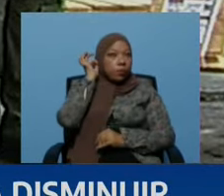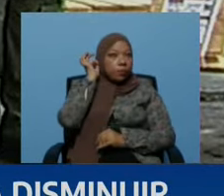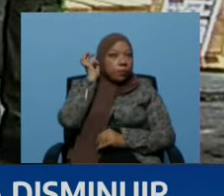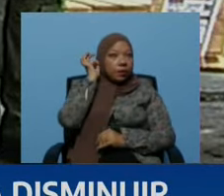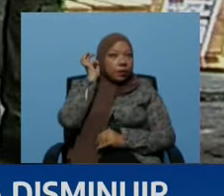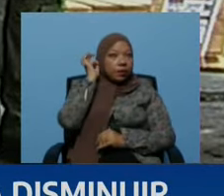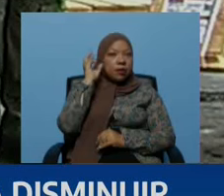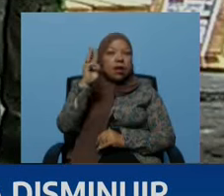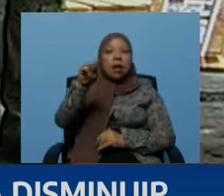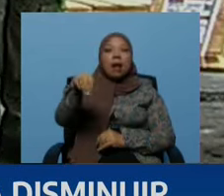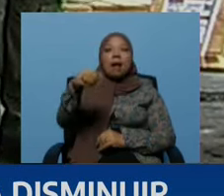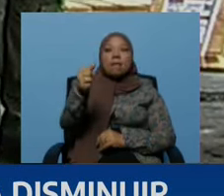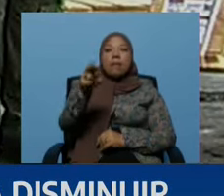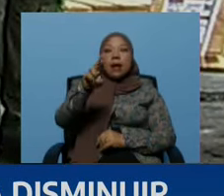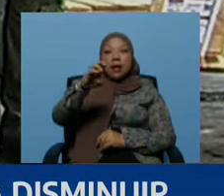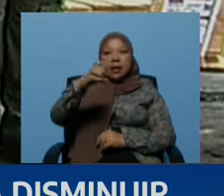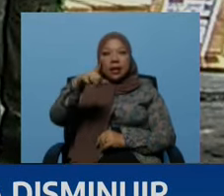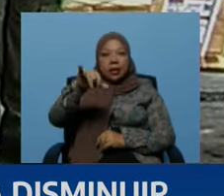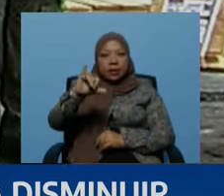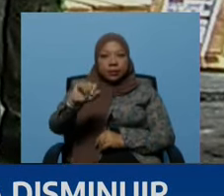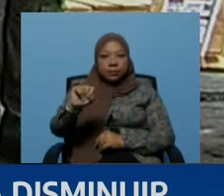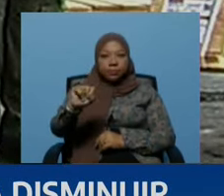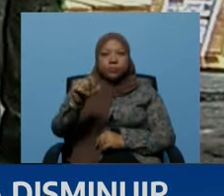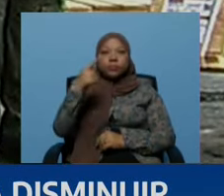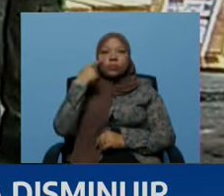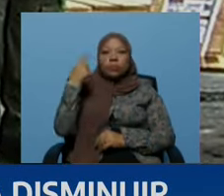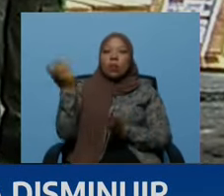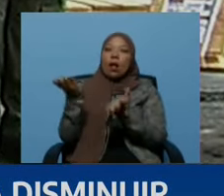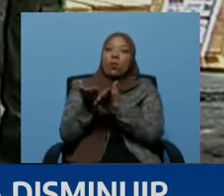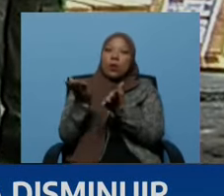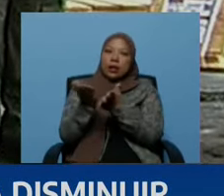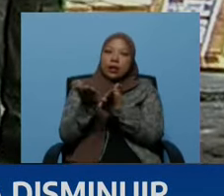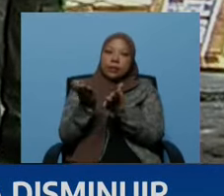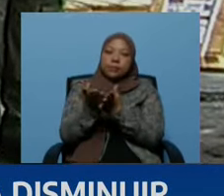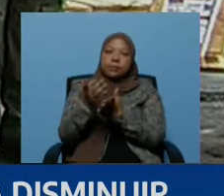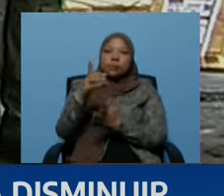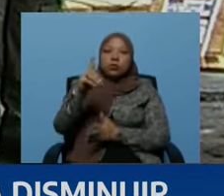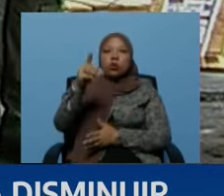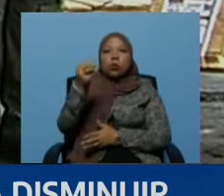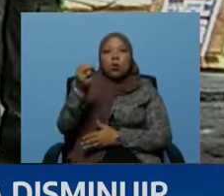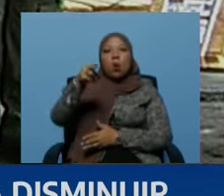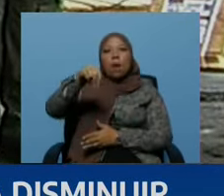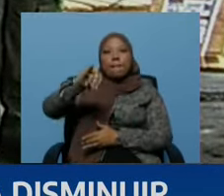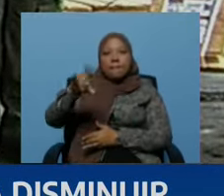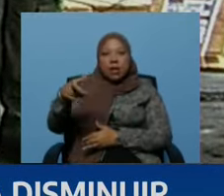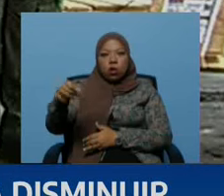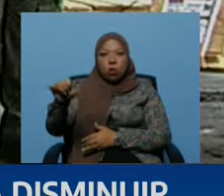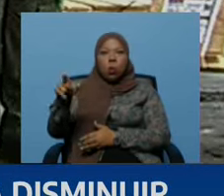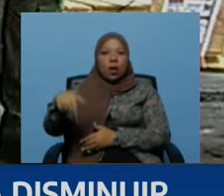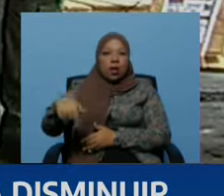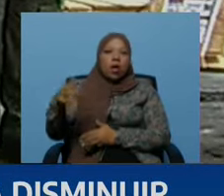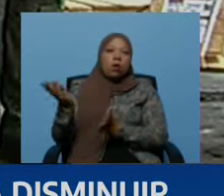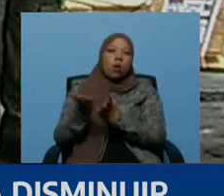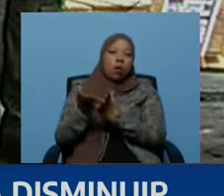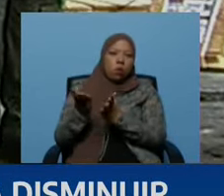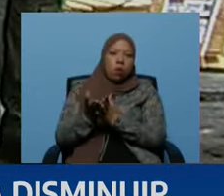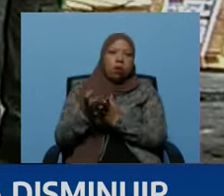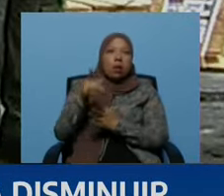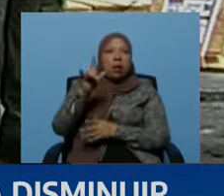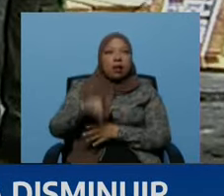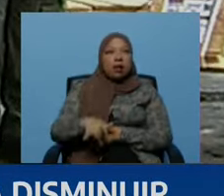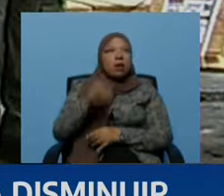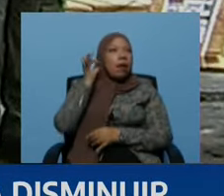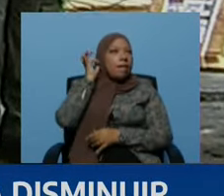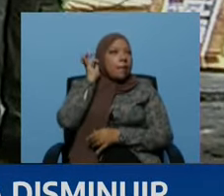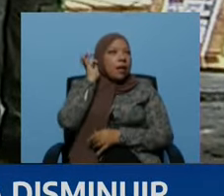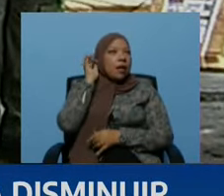Suárez, directora de la Escuela Domingo Faustino Sarmiento, igualmente de la compañera Tairi